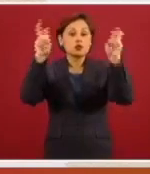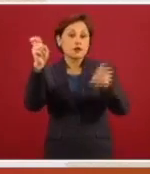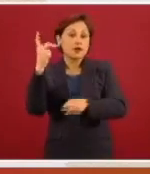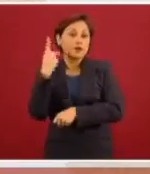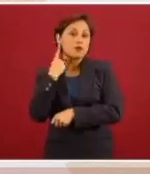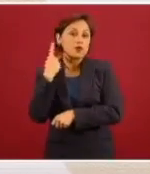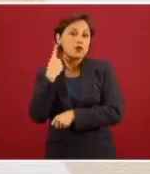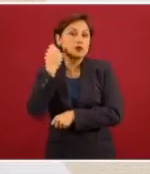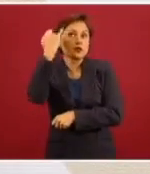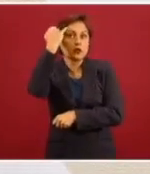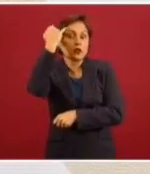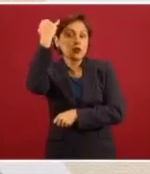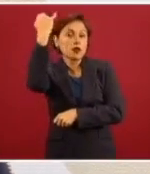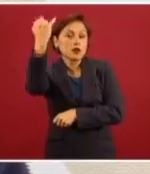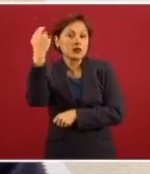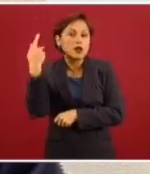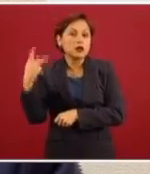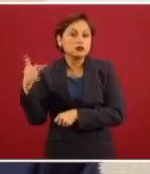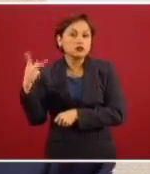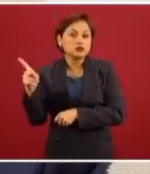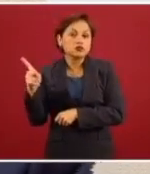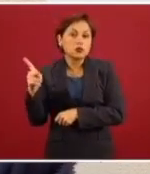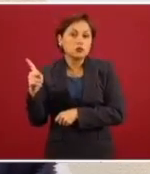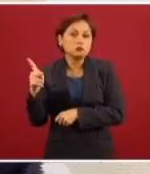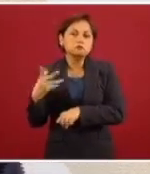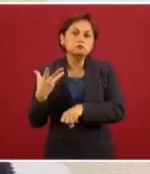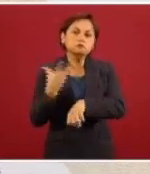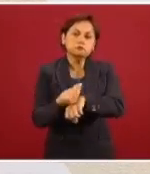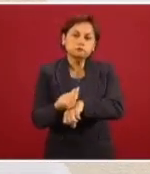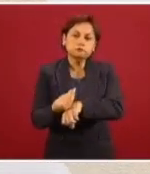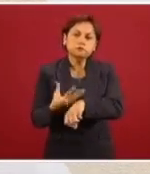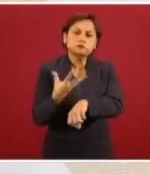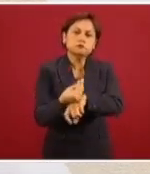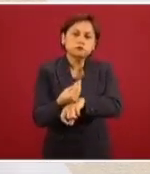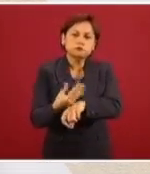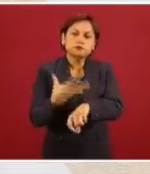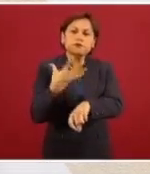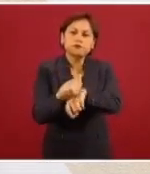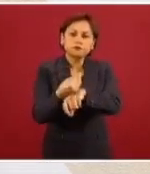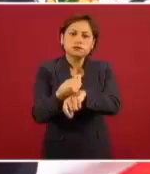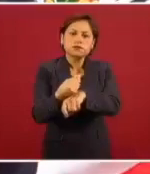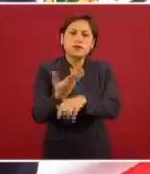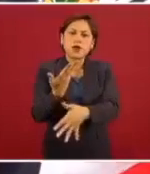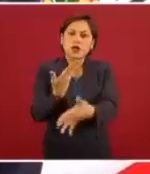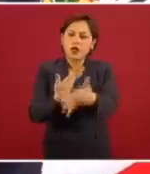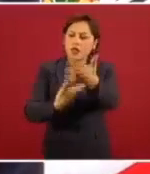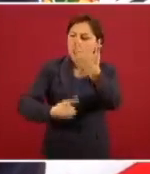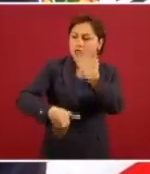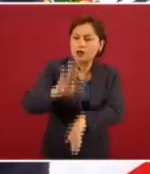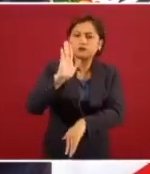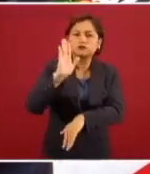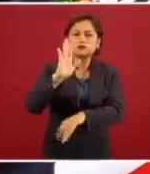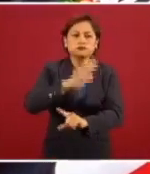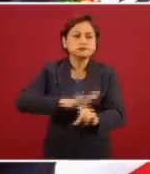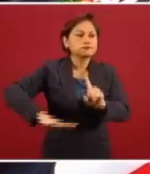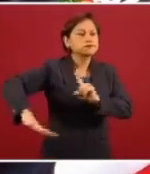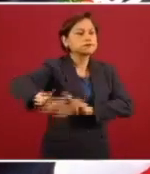restablecer el desarrollo y garantizar la felicidad de su